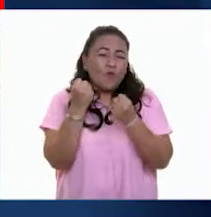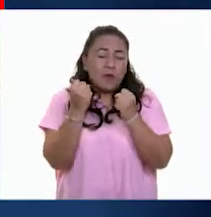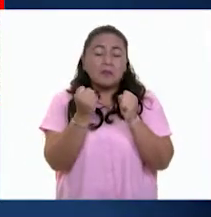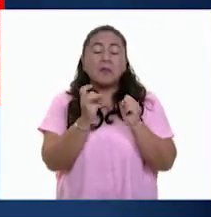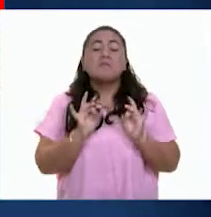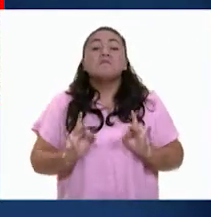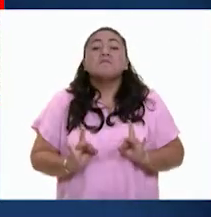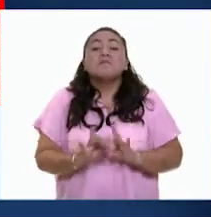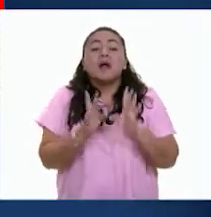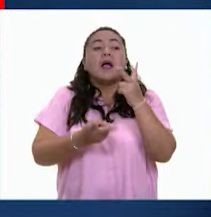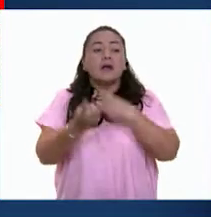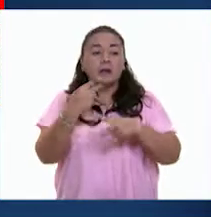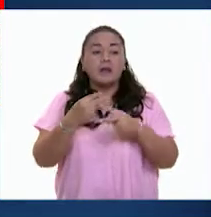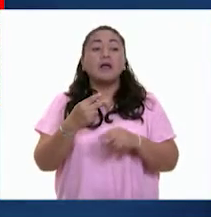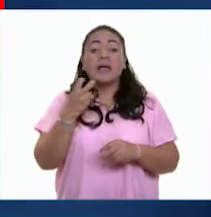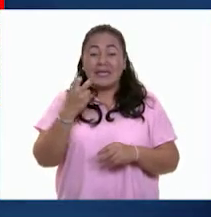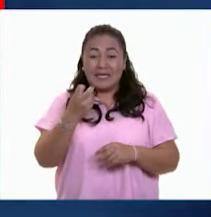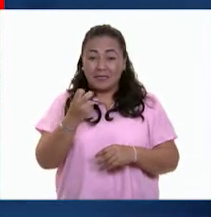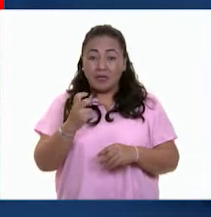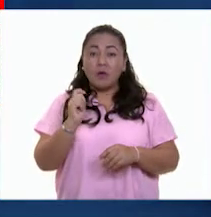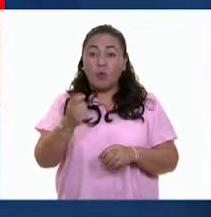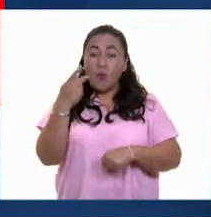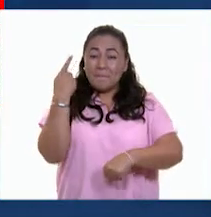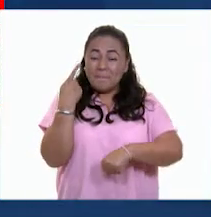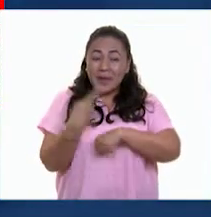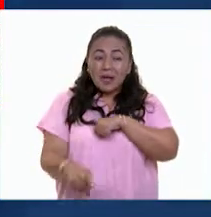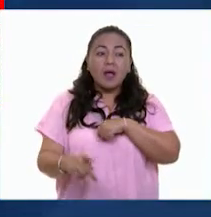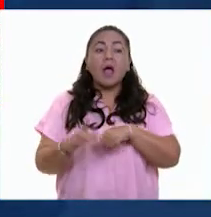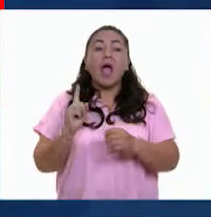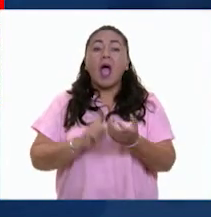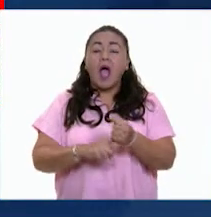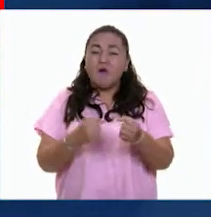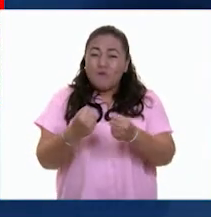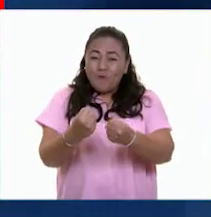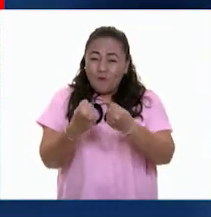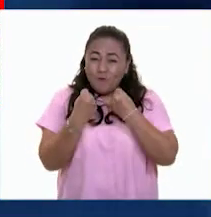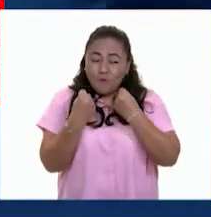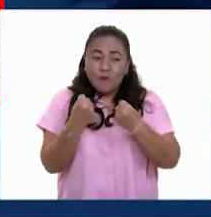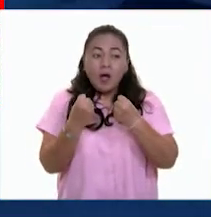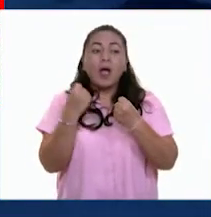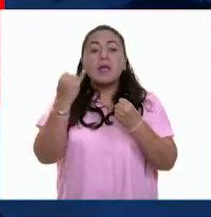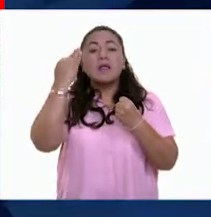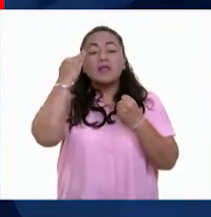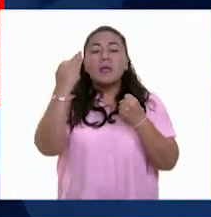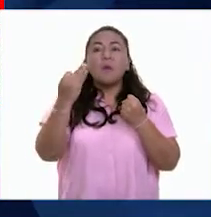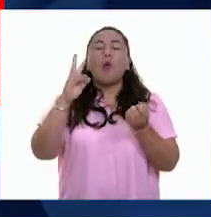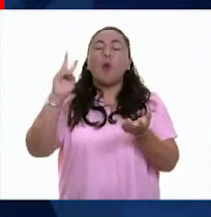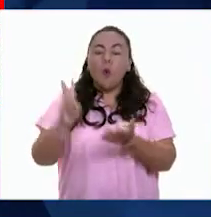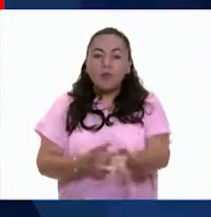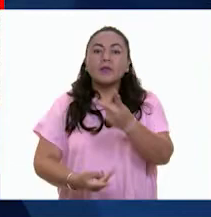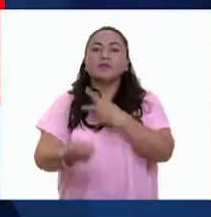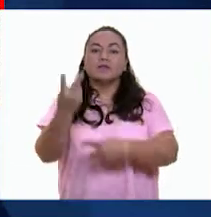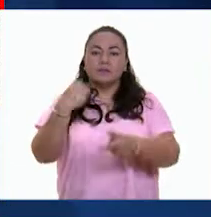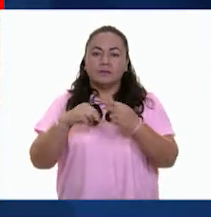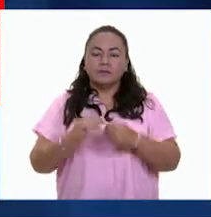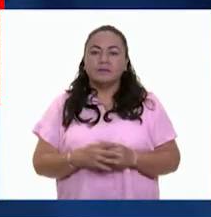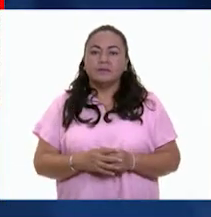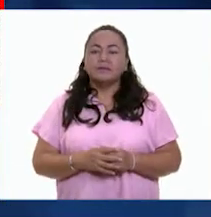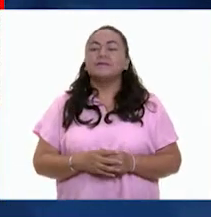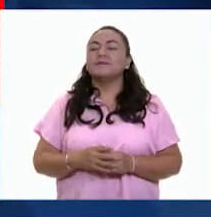dado. El potencial de peligro se mide por la intensidad y el periodo de retorno. Muy bien, es